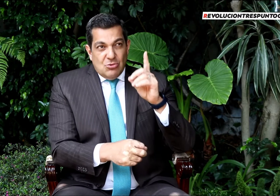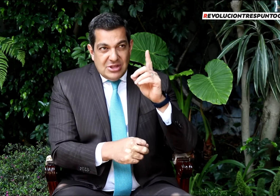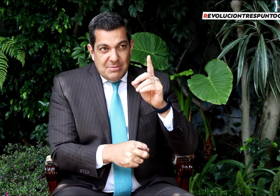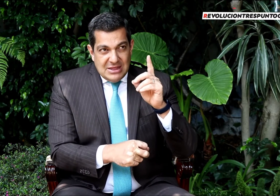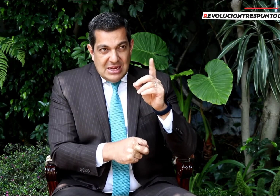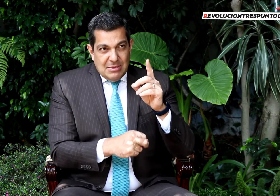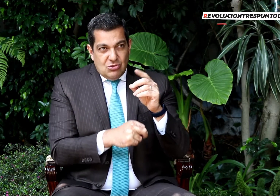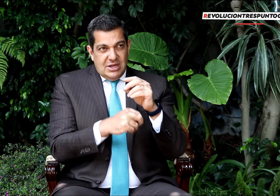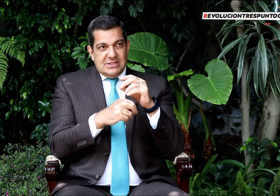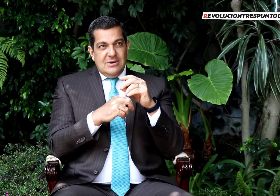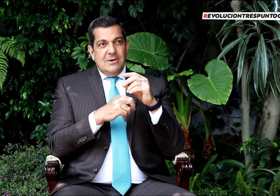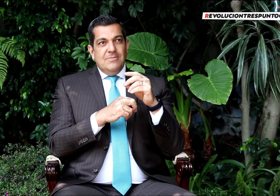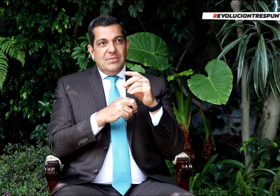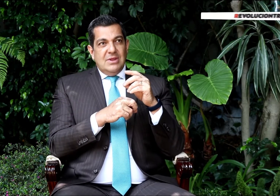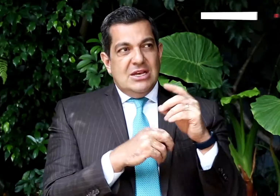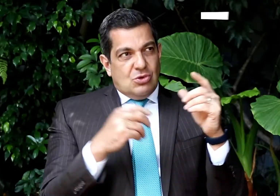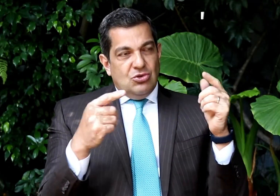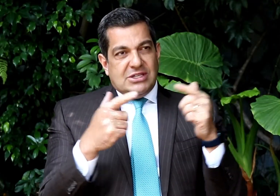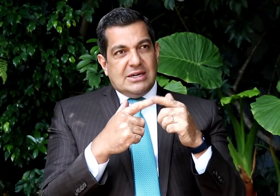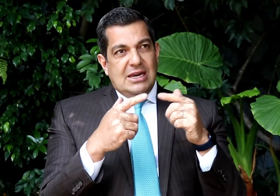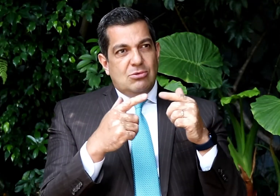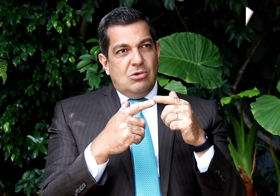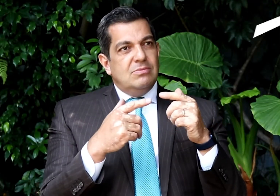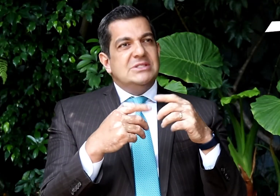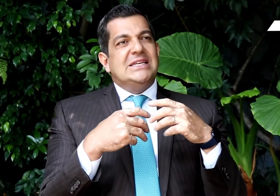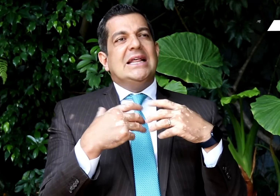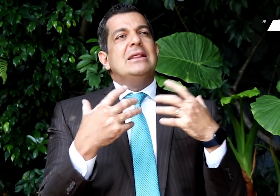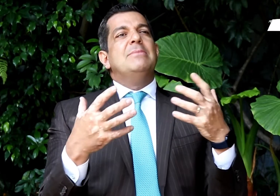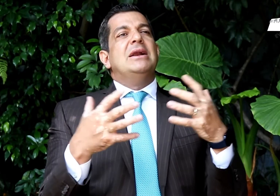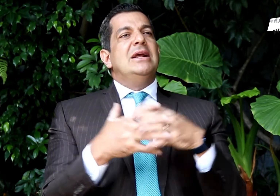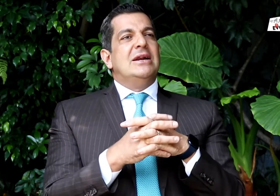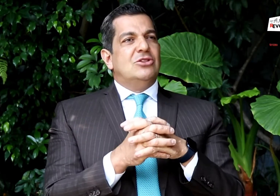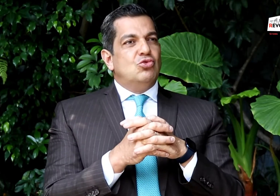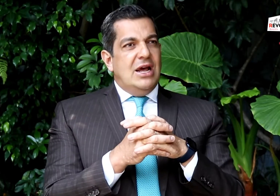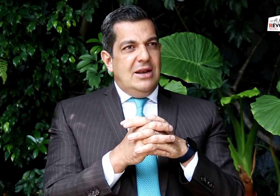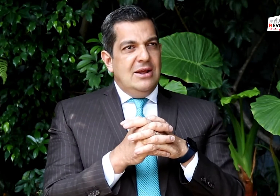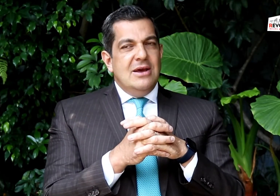tenga primordialmente la madurez, es cuando ese relevo se